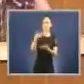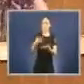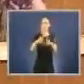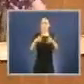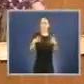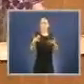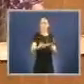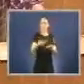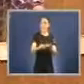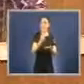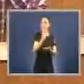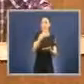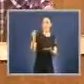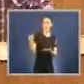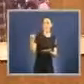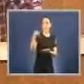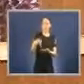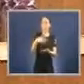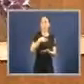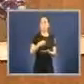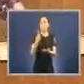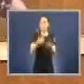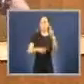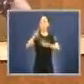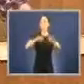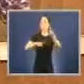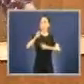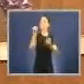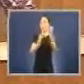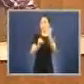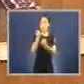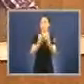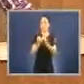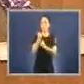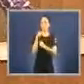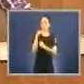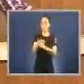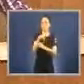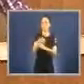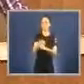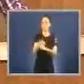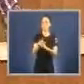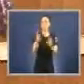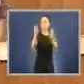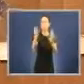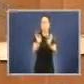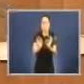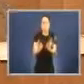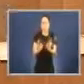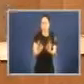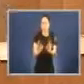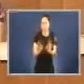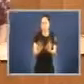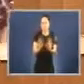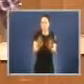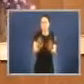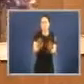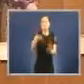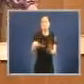bens inmobles sí pode representar un problema económico. Trátase, pois, dunha cuestión moi